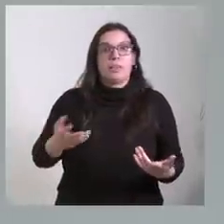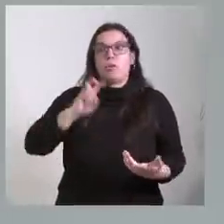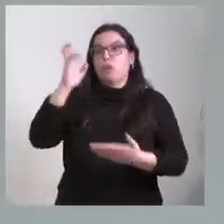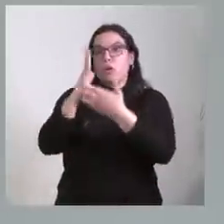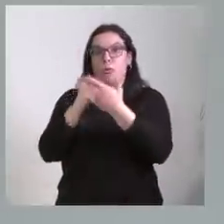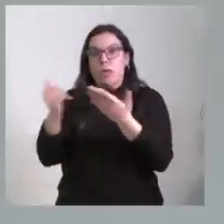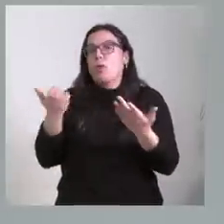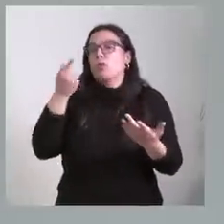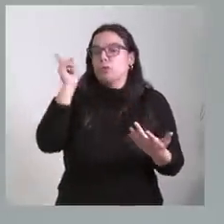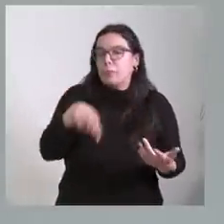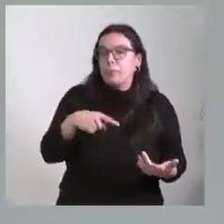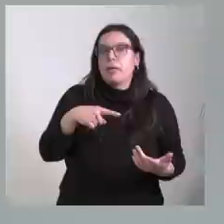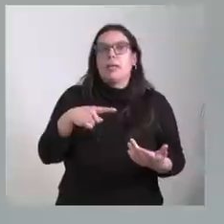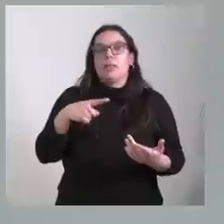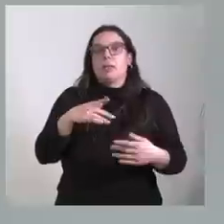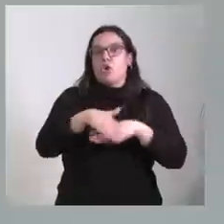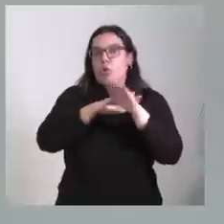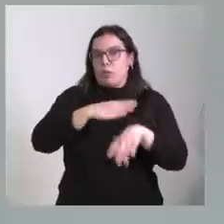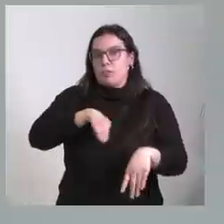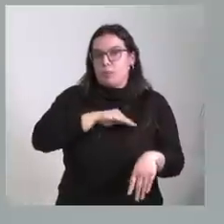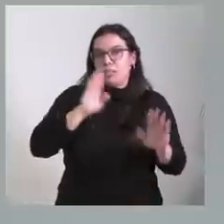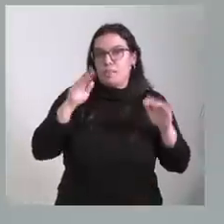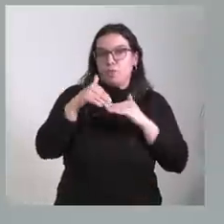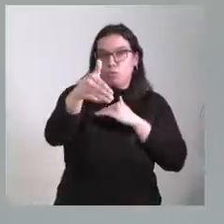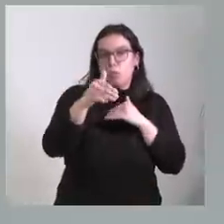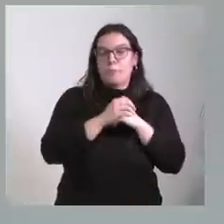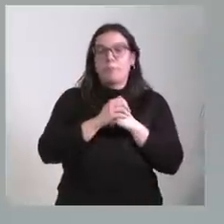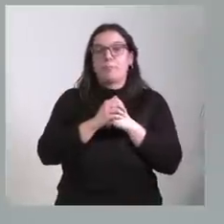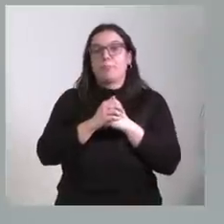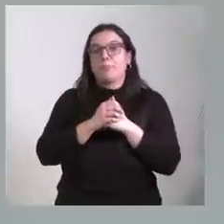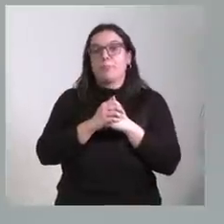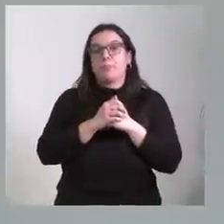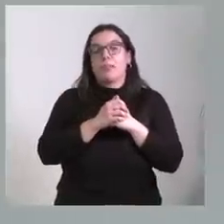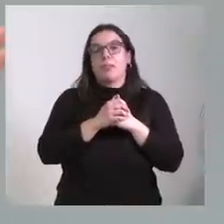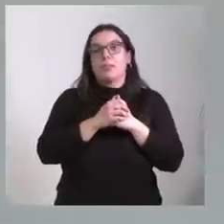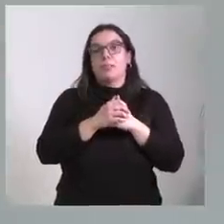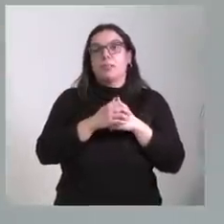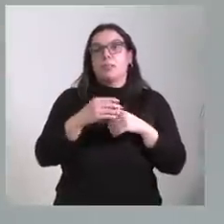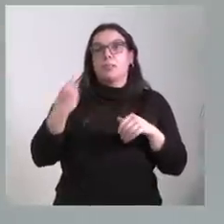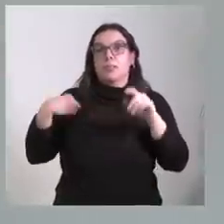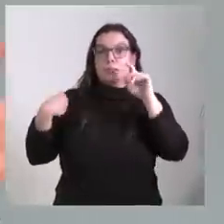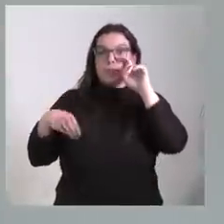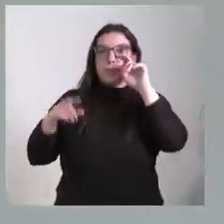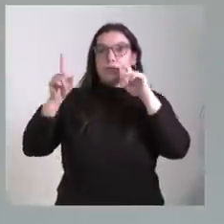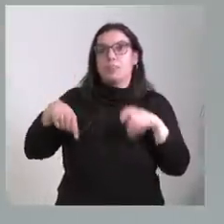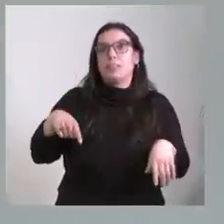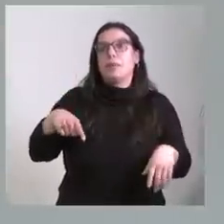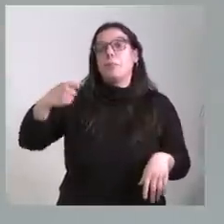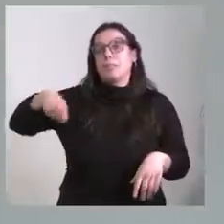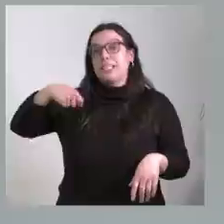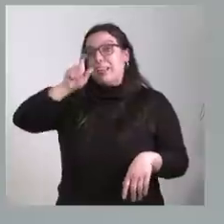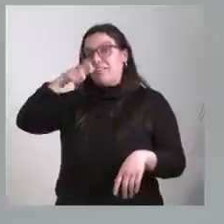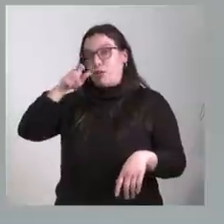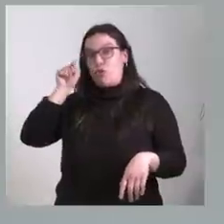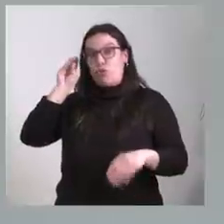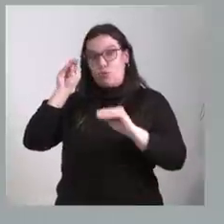autónomas Incluso el gobierno de la nación y siguiendo un poco el hilo del presidente fijo cuyas declaraciones respecto